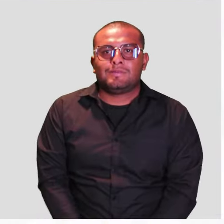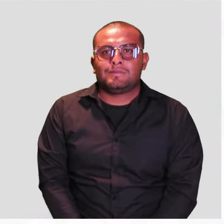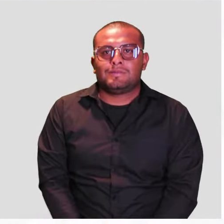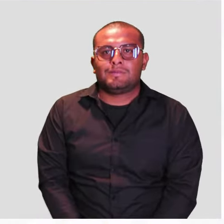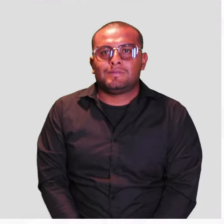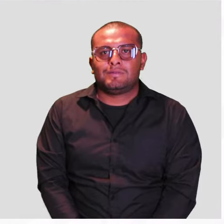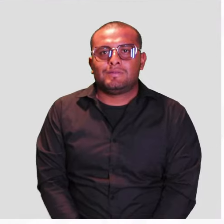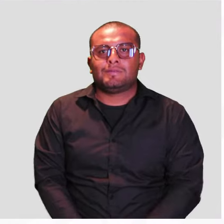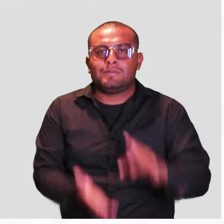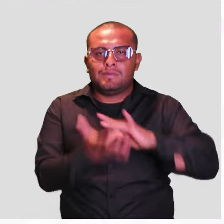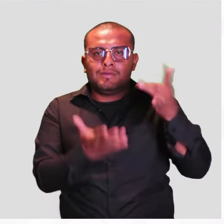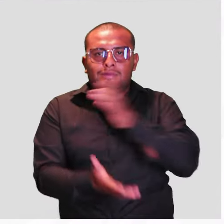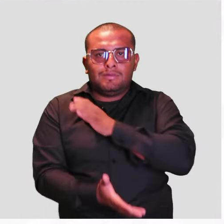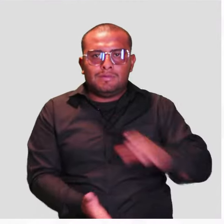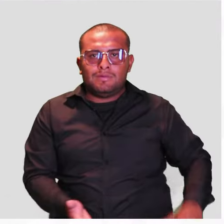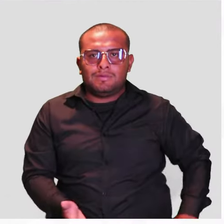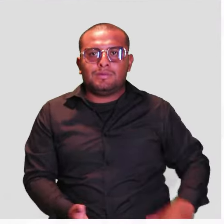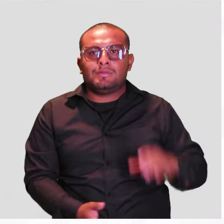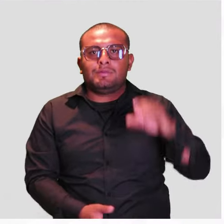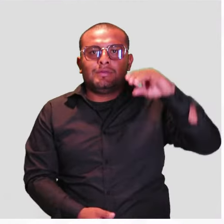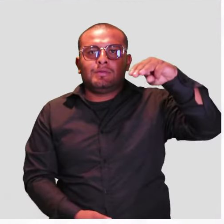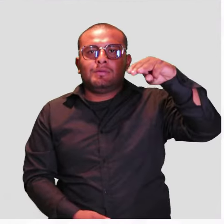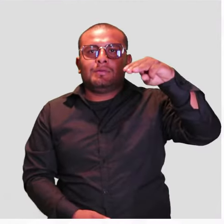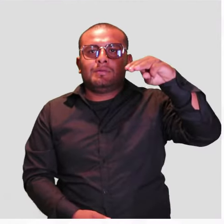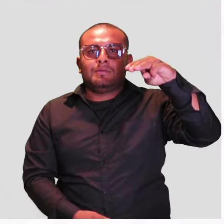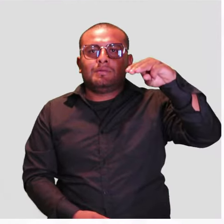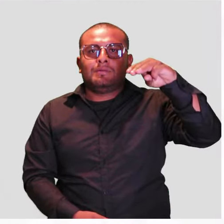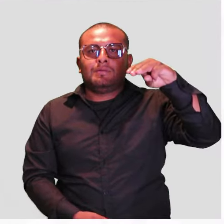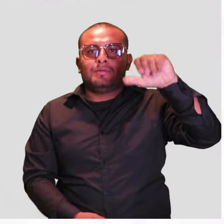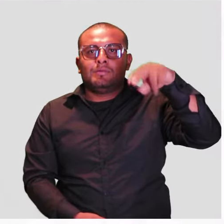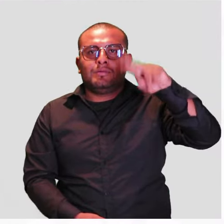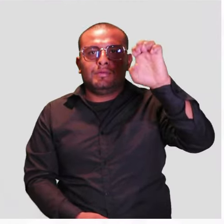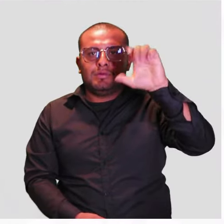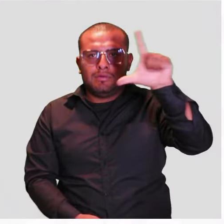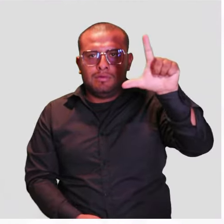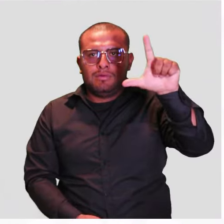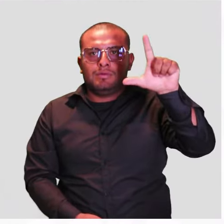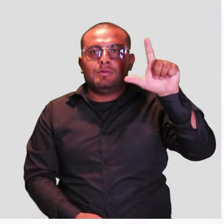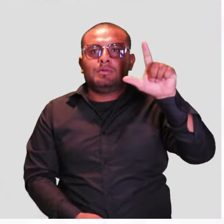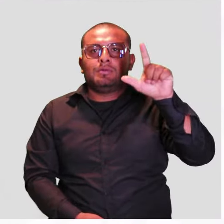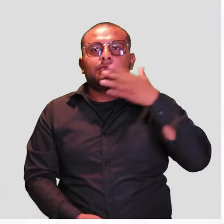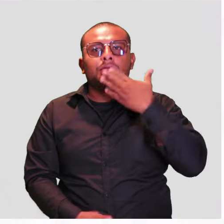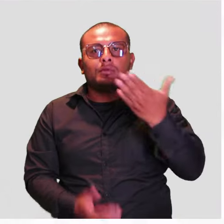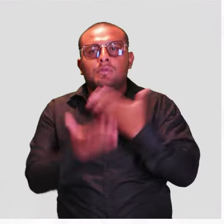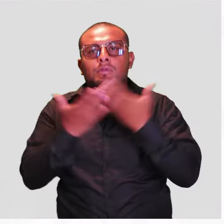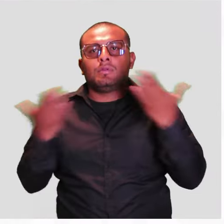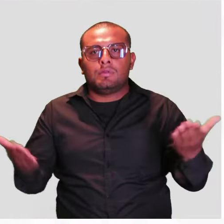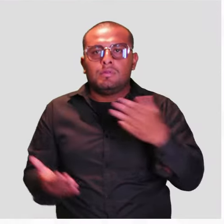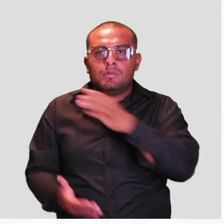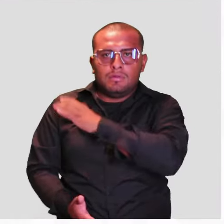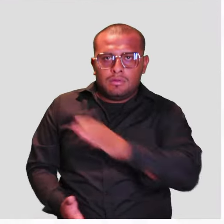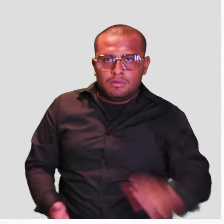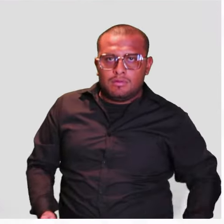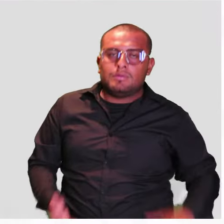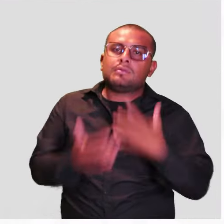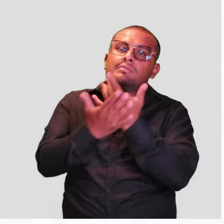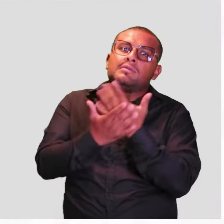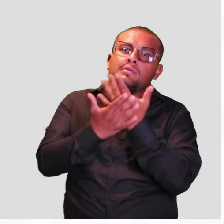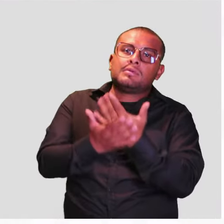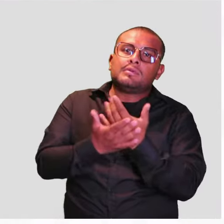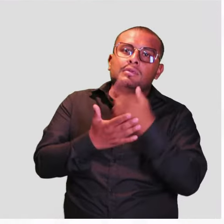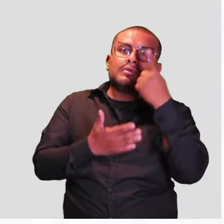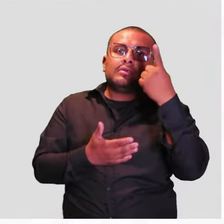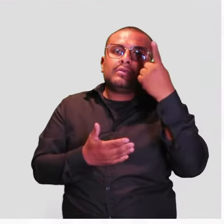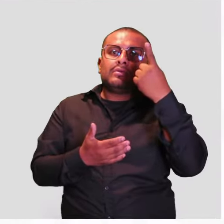Gracias, candidato Víctor Manuel Rocha Basurto, de Movimiento Ciudadano. Las candidaturas pendientes de tiempo, Roberto Carlos